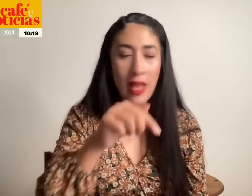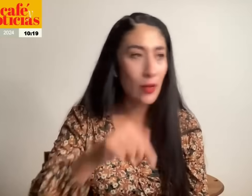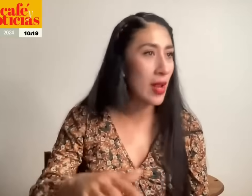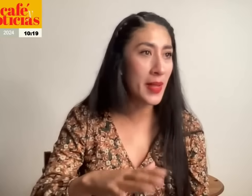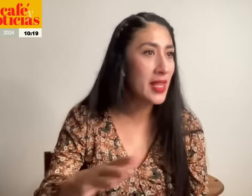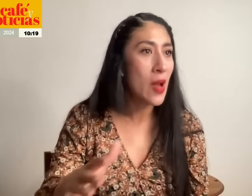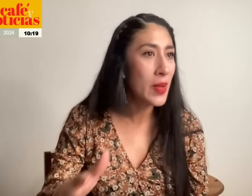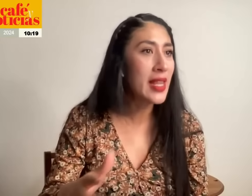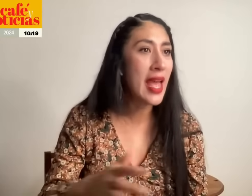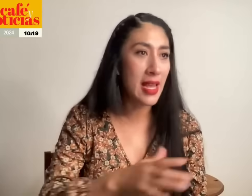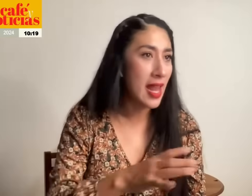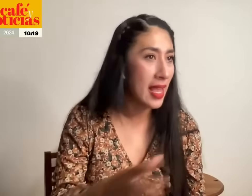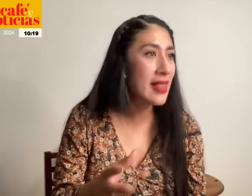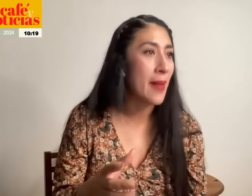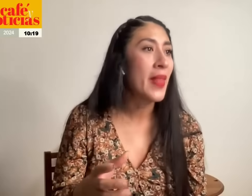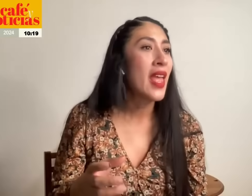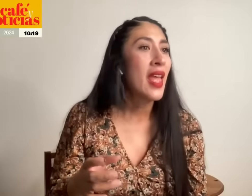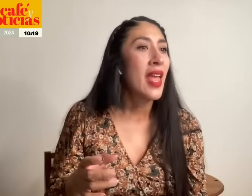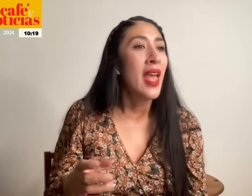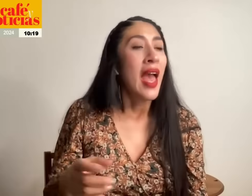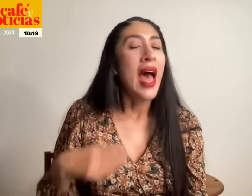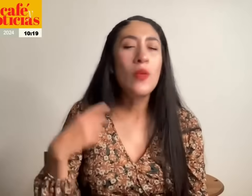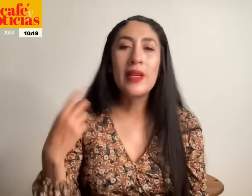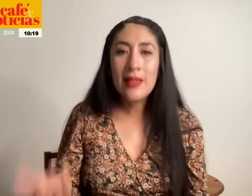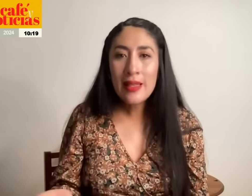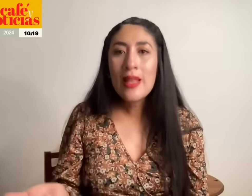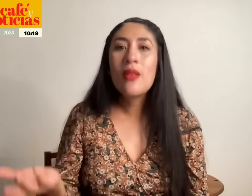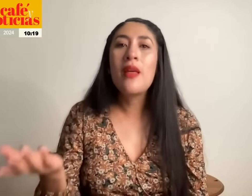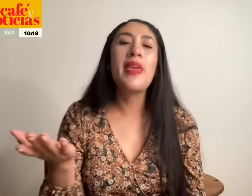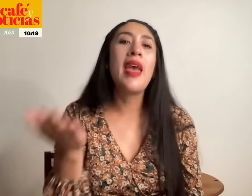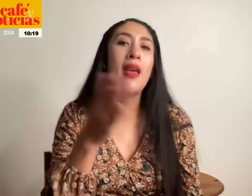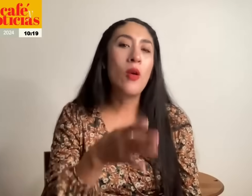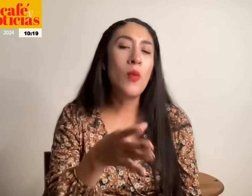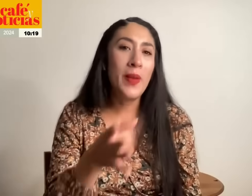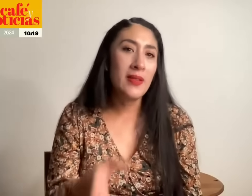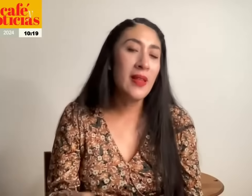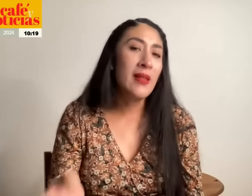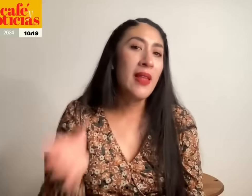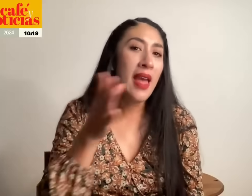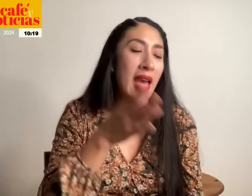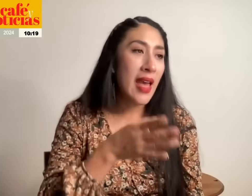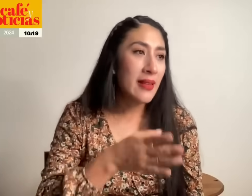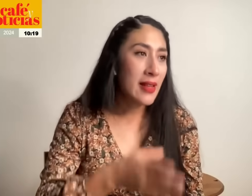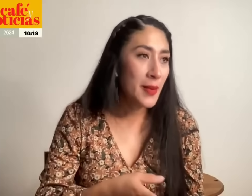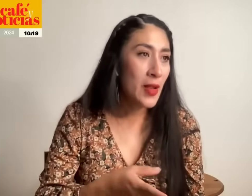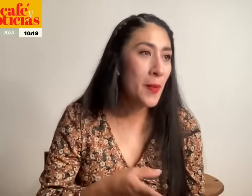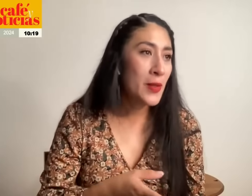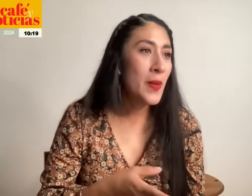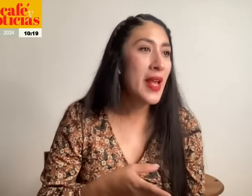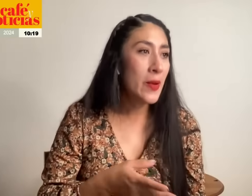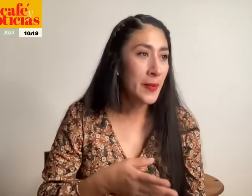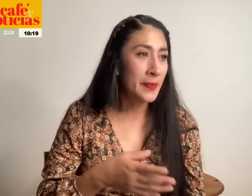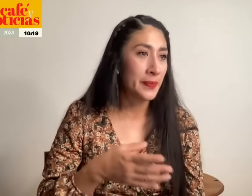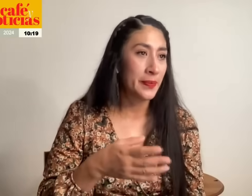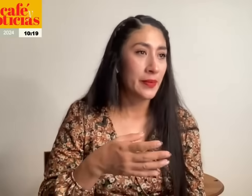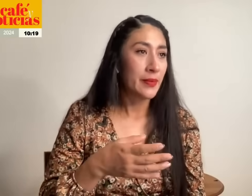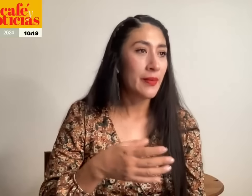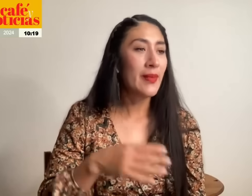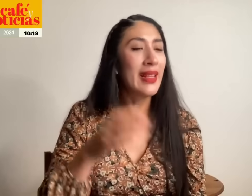tenemos actualmente ahorita en agenda. Aunque cita todavía como presidente a Andrés Manuel López